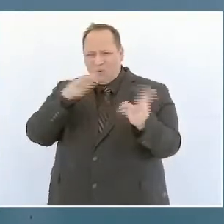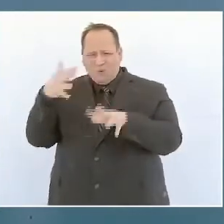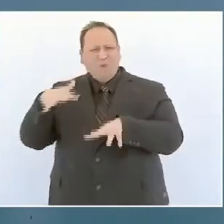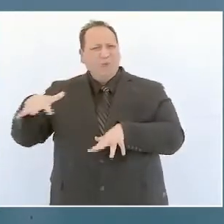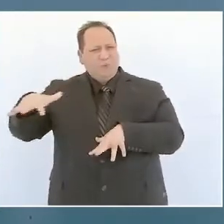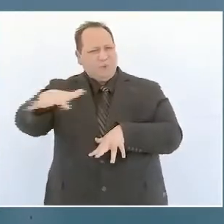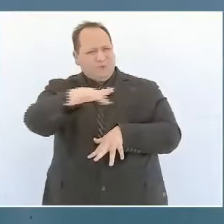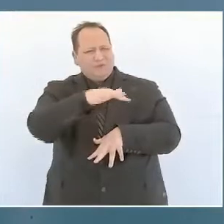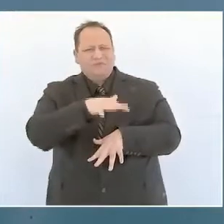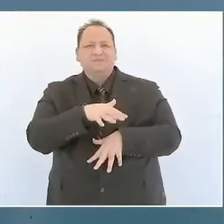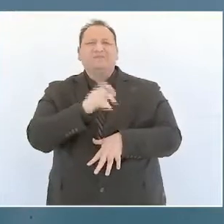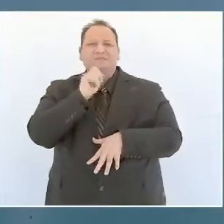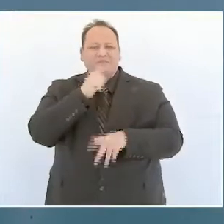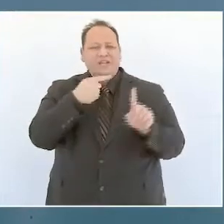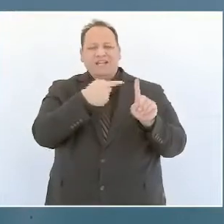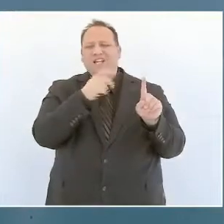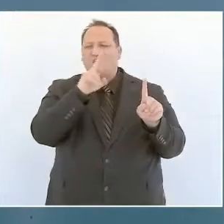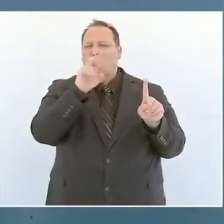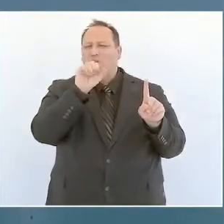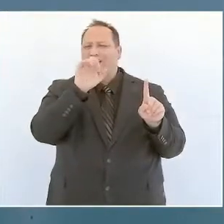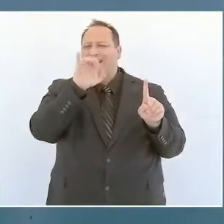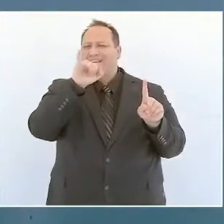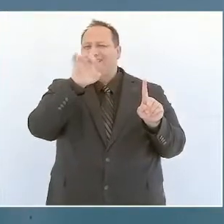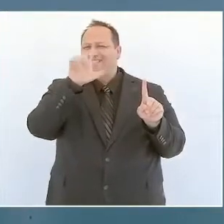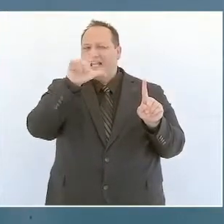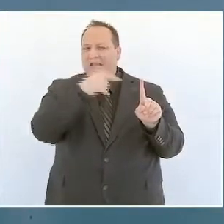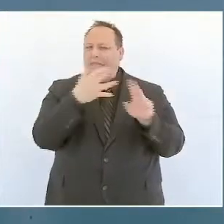que aquí mencionó Rosa Isela,